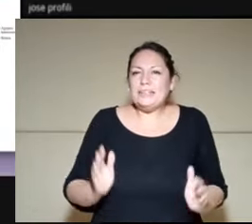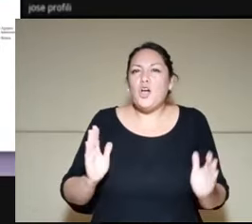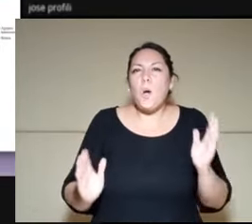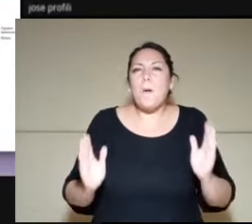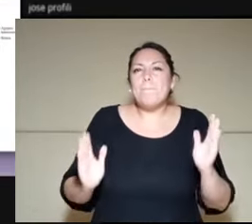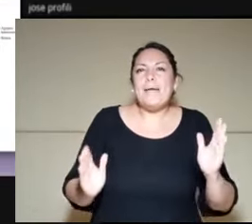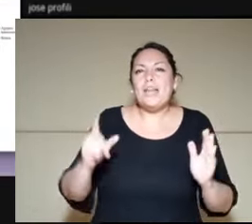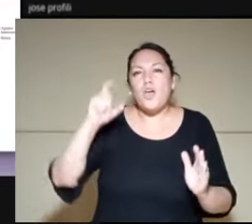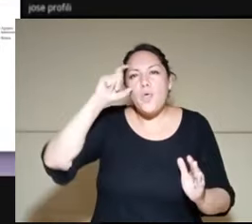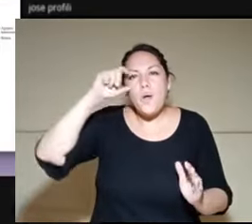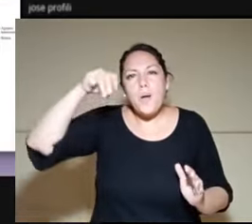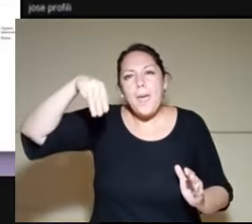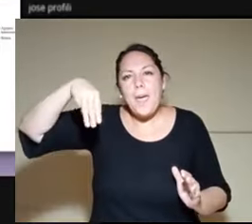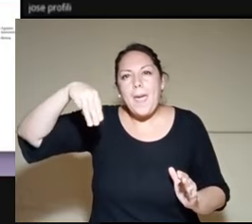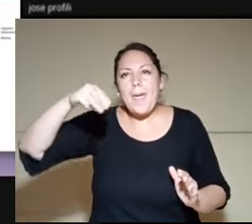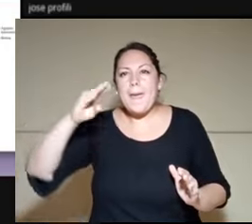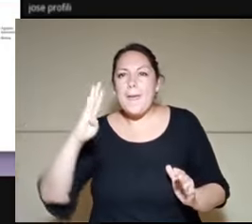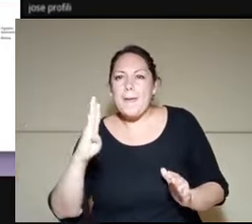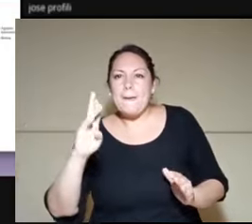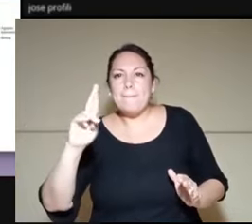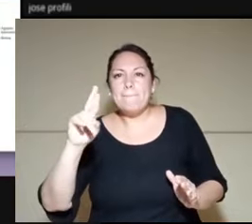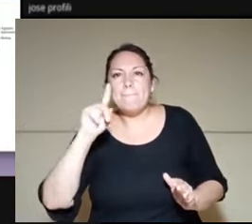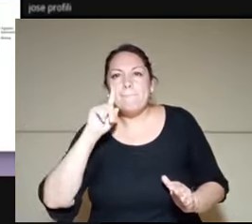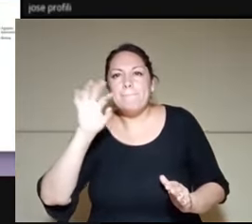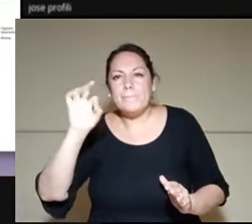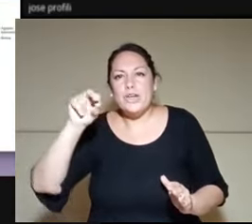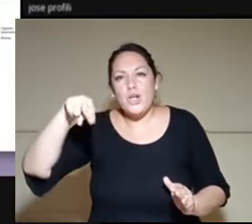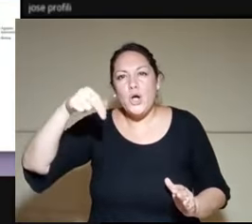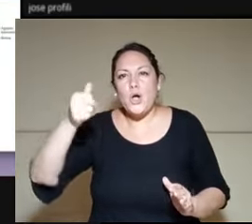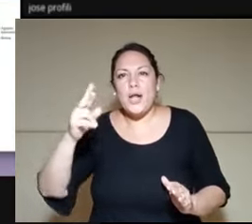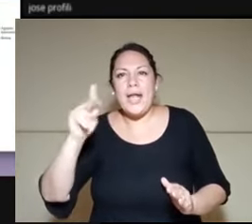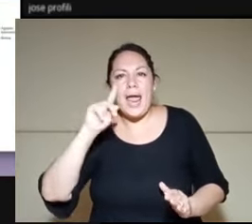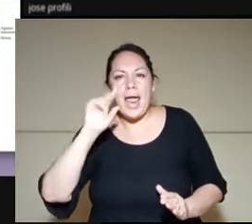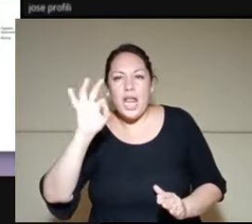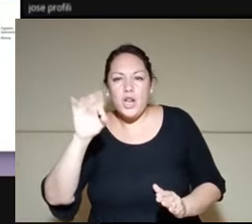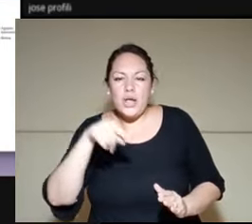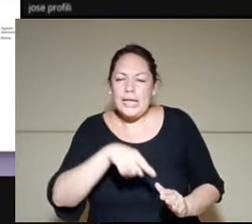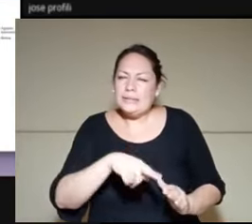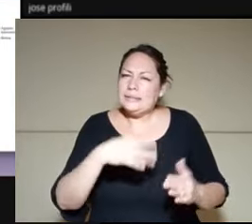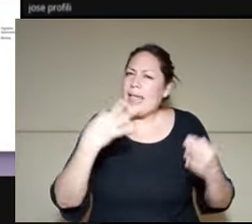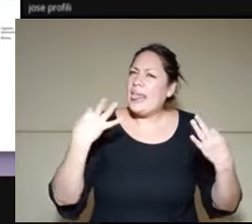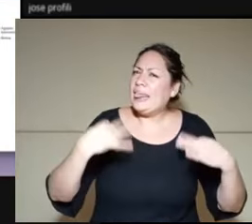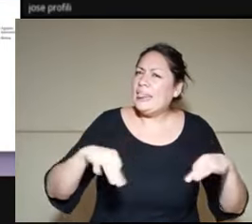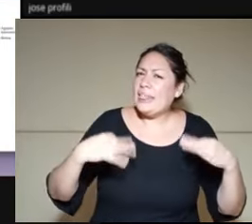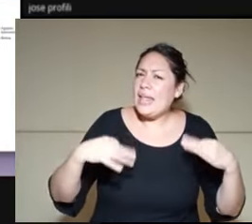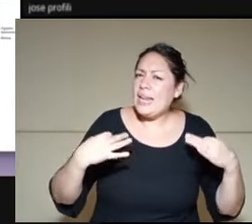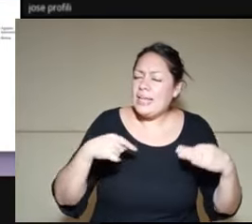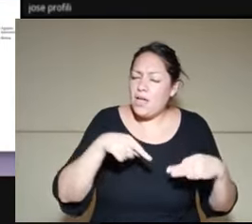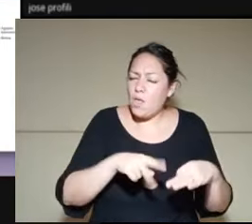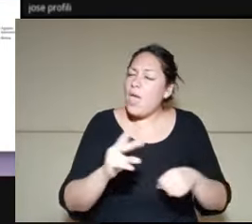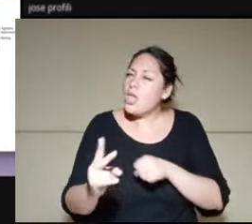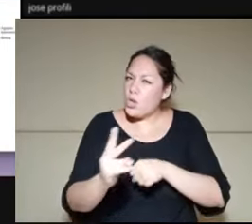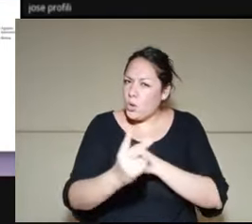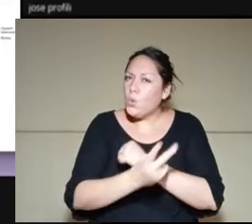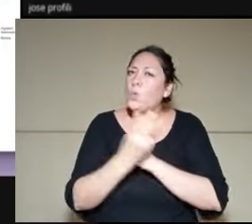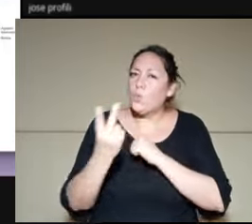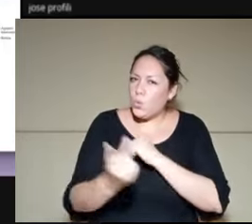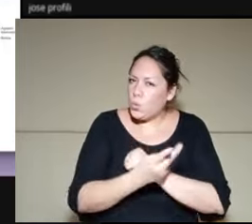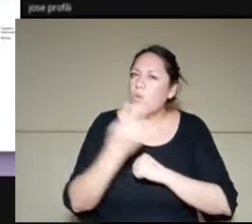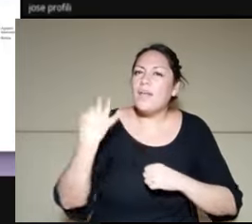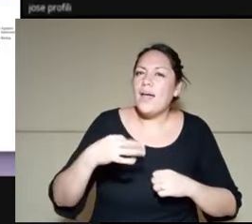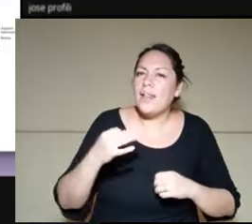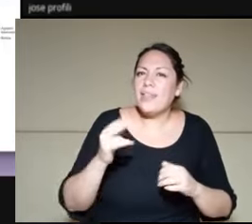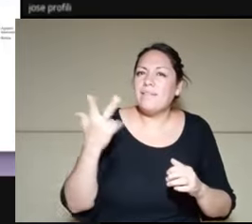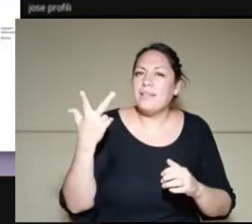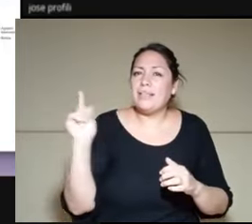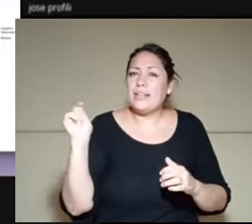que se llama periodo embrionario, es el periodo más vulnerable para el sistema nervioso, porque todos los daños que se produzcan durante ese